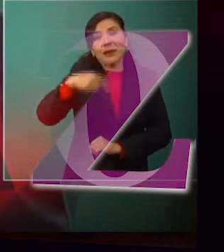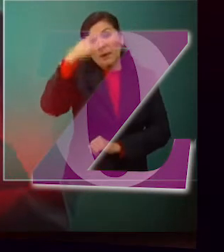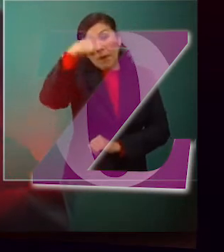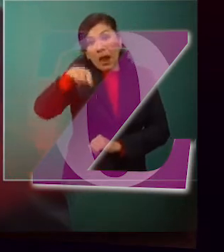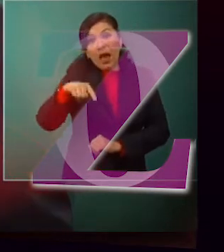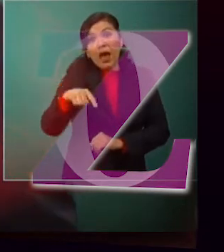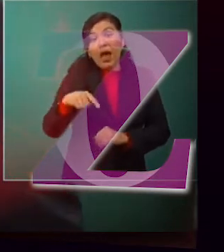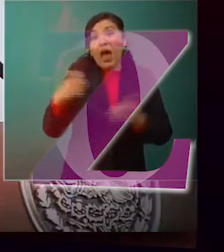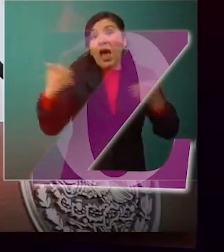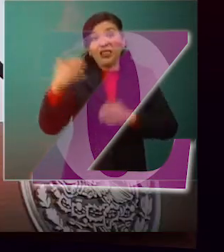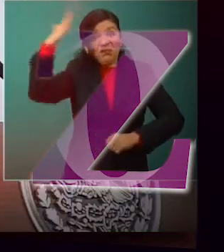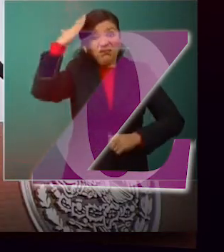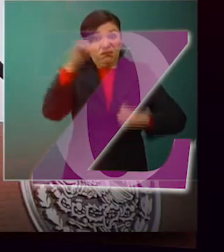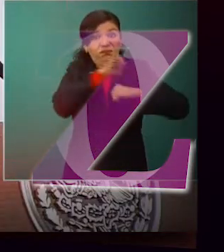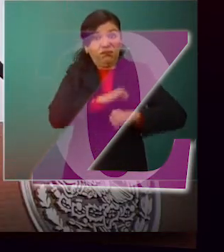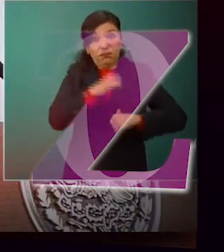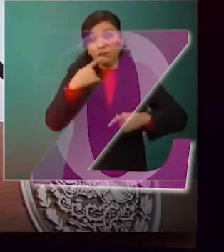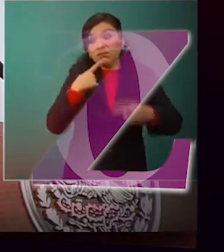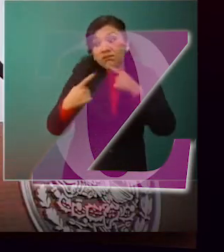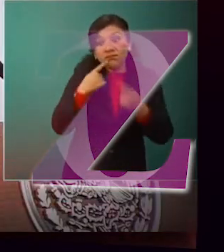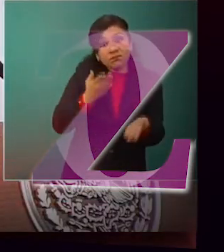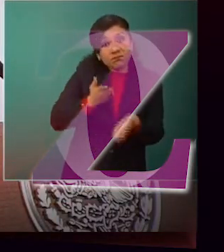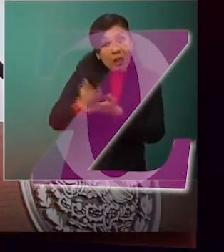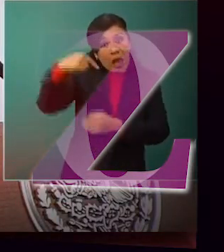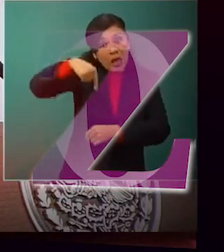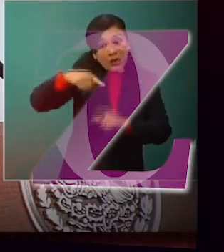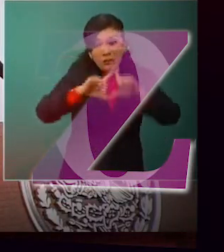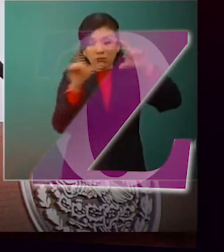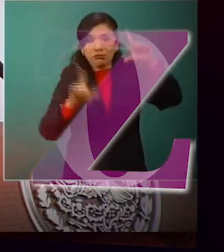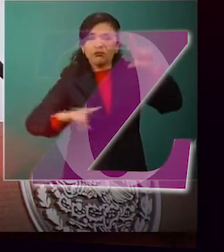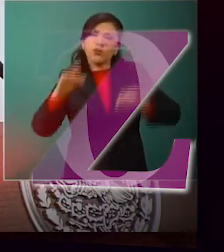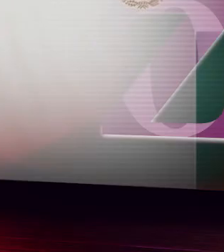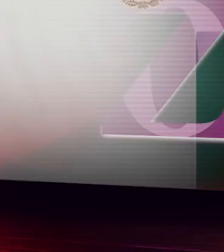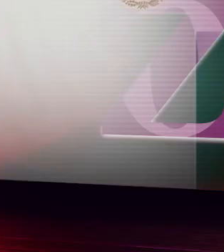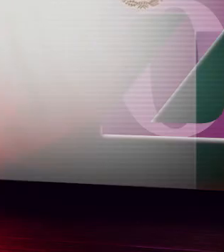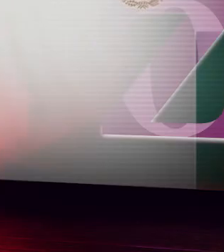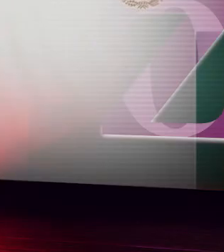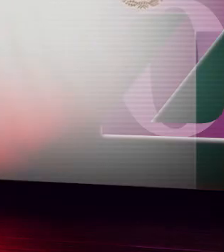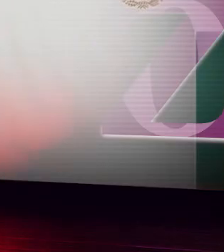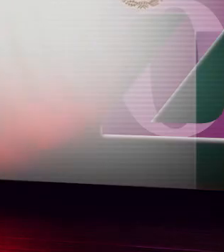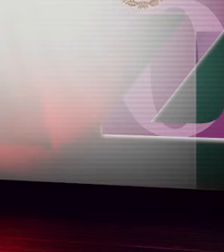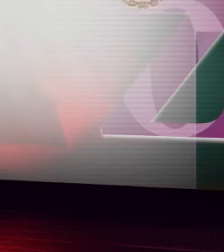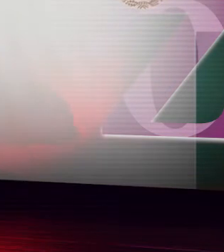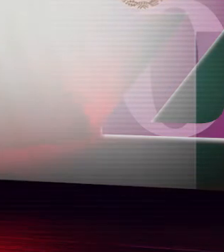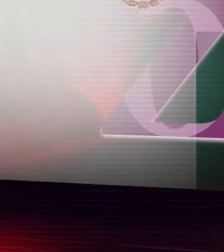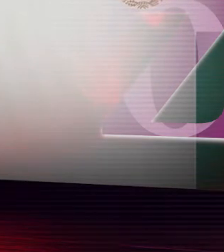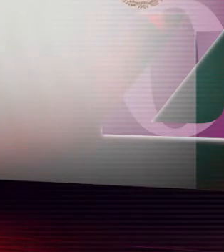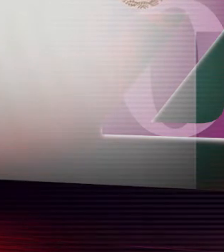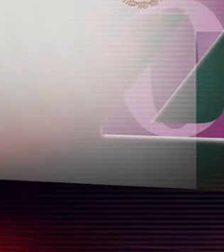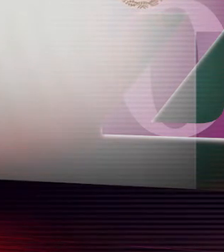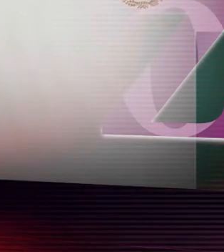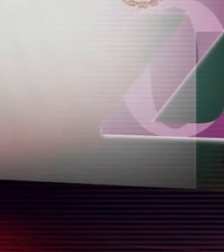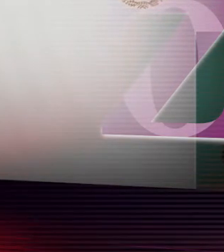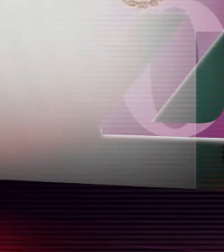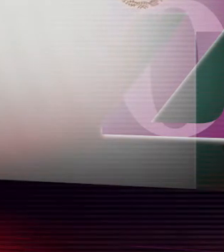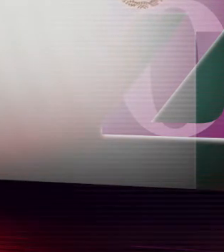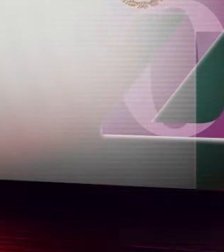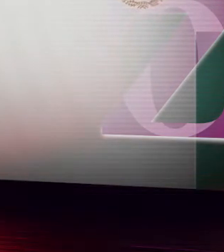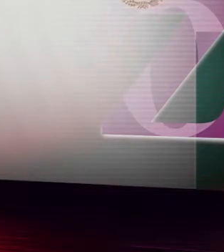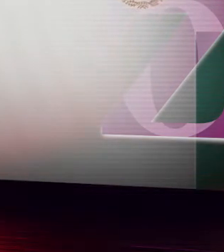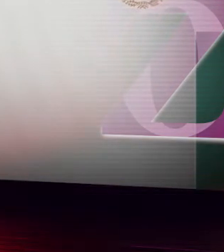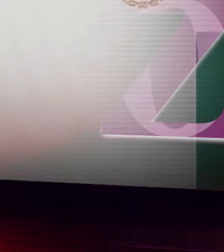ninguna otra en nuestro territorio y bueno pues en ese caso con el